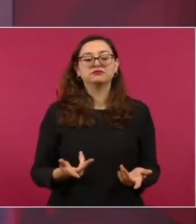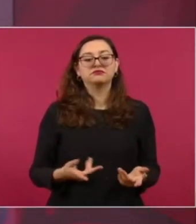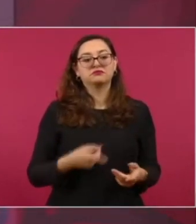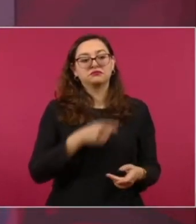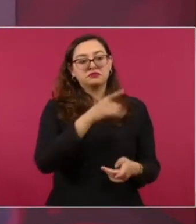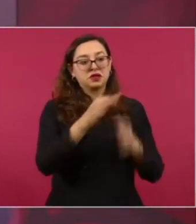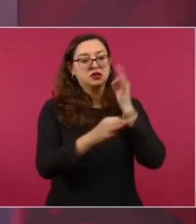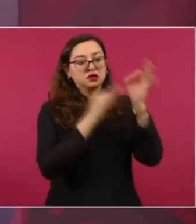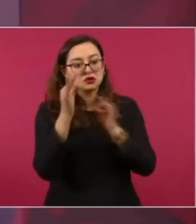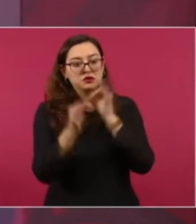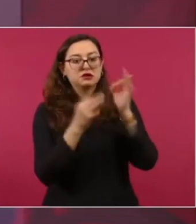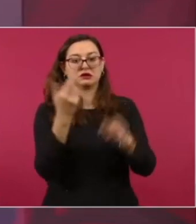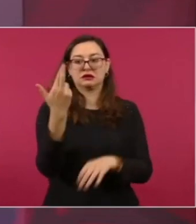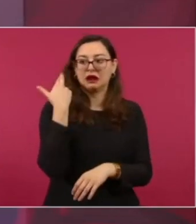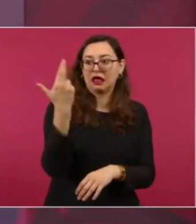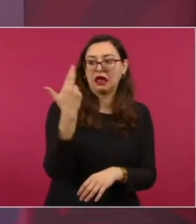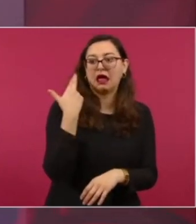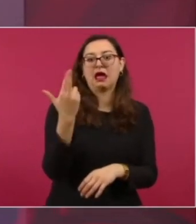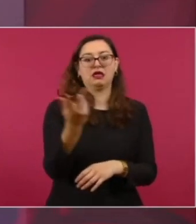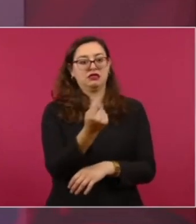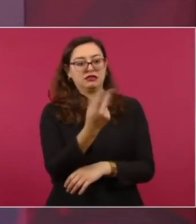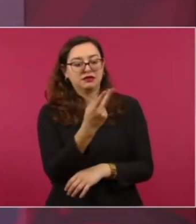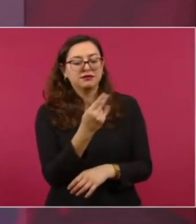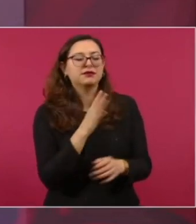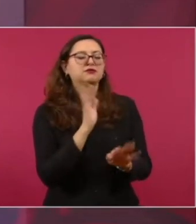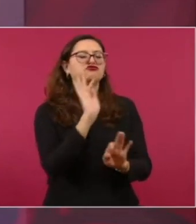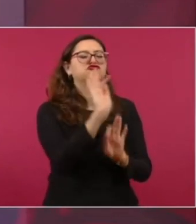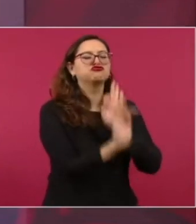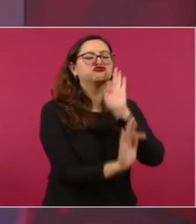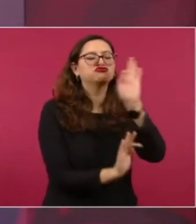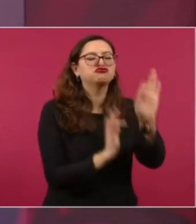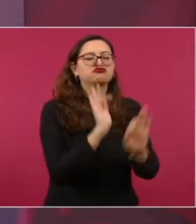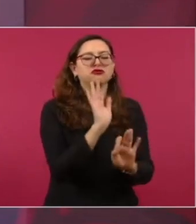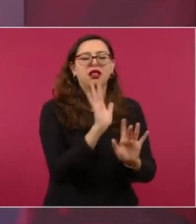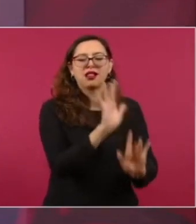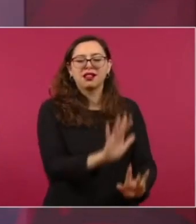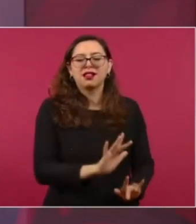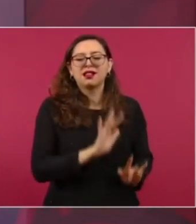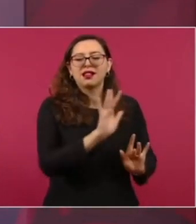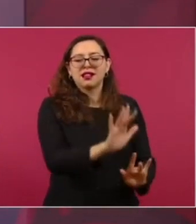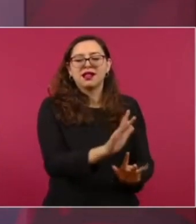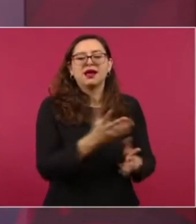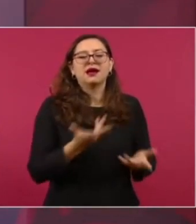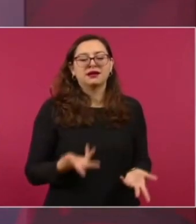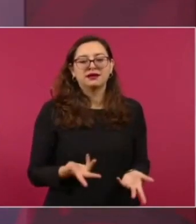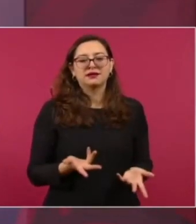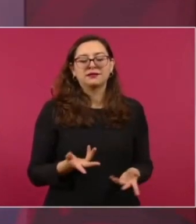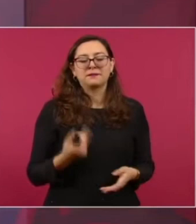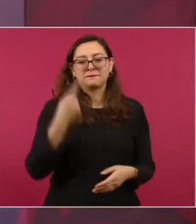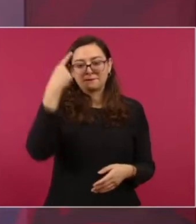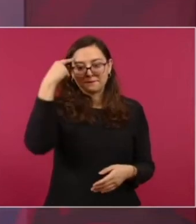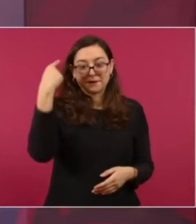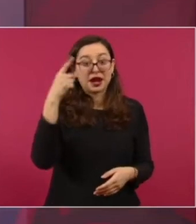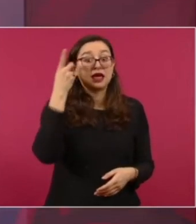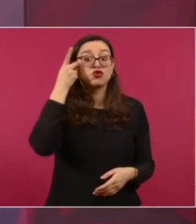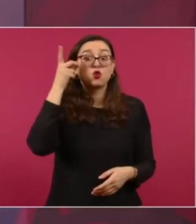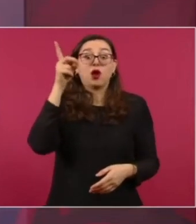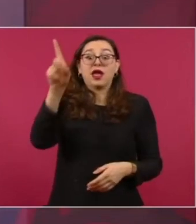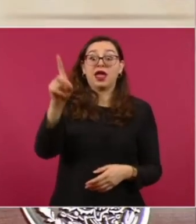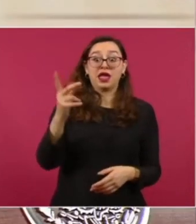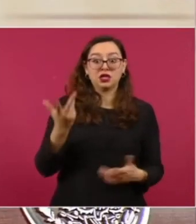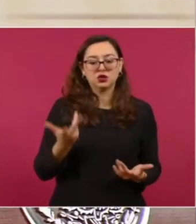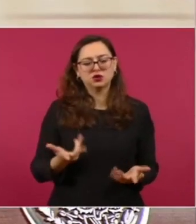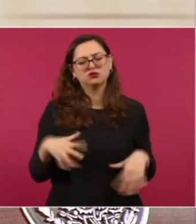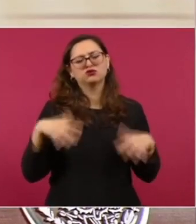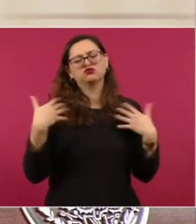para engañar al pueblo de México antes de poner la información los invitamos a que se suscriban a este canal que